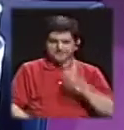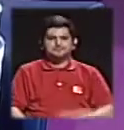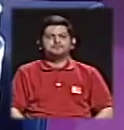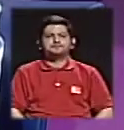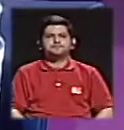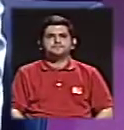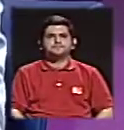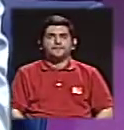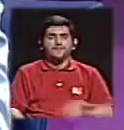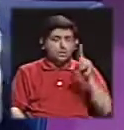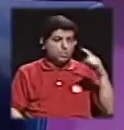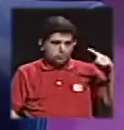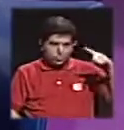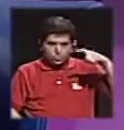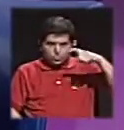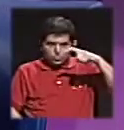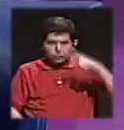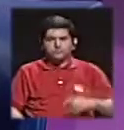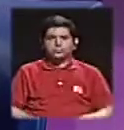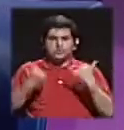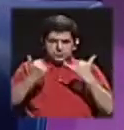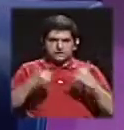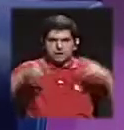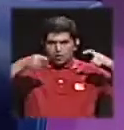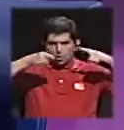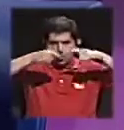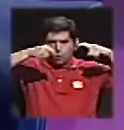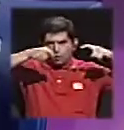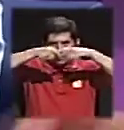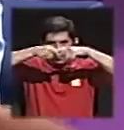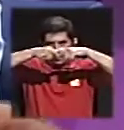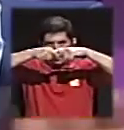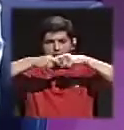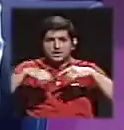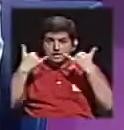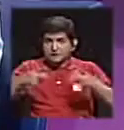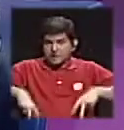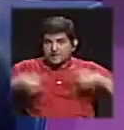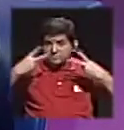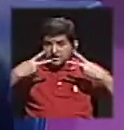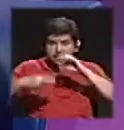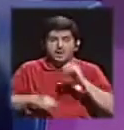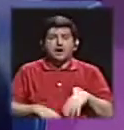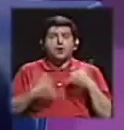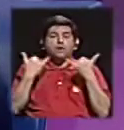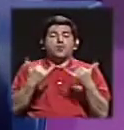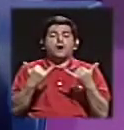cuando el espermatozoide penetra en el óvulo, ¿hay vida o hay